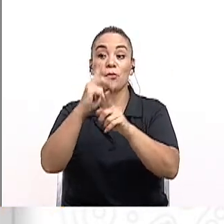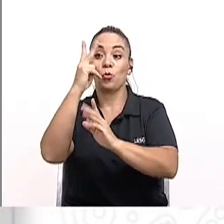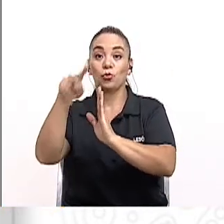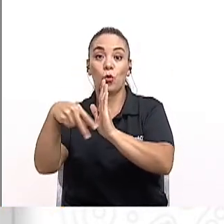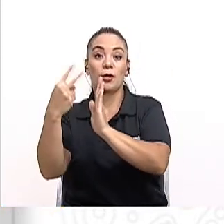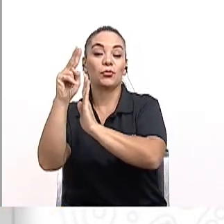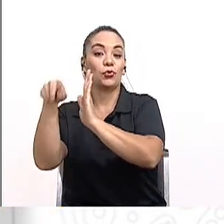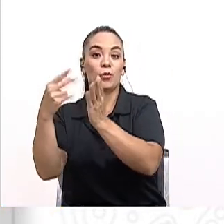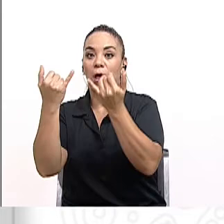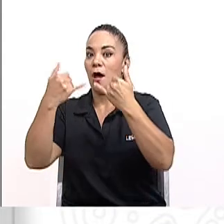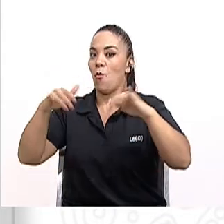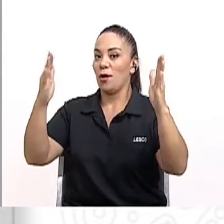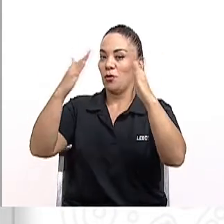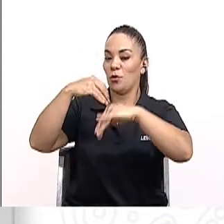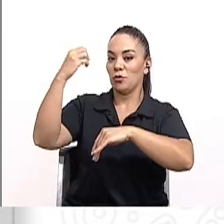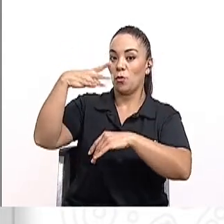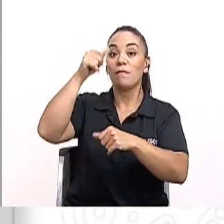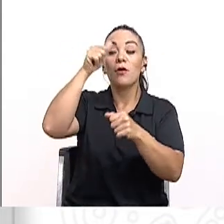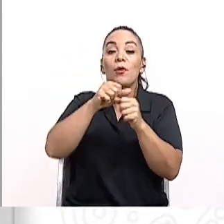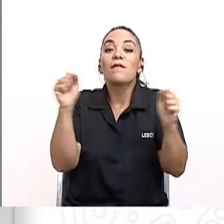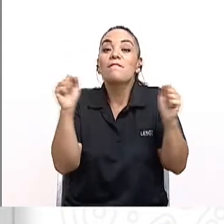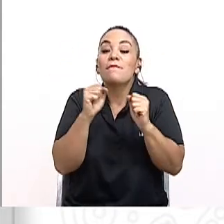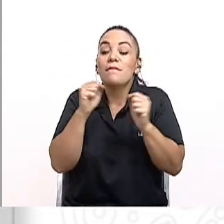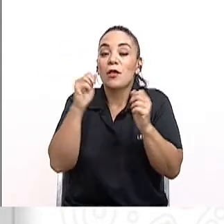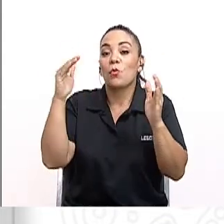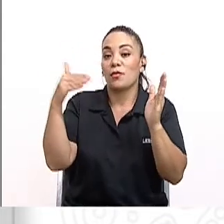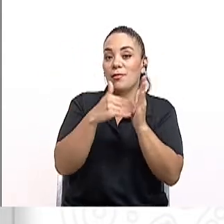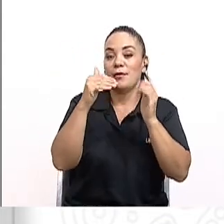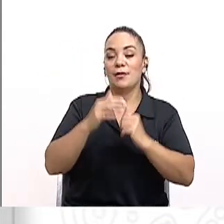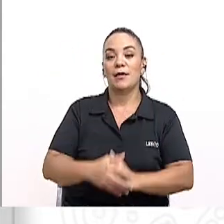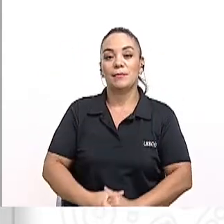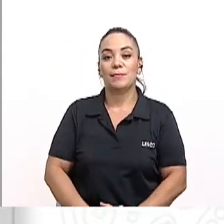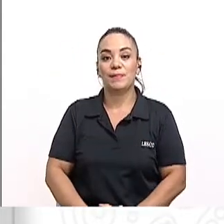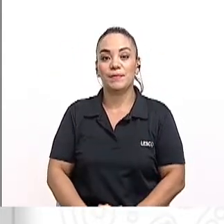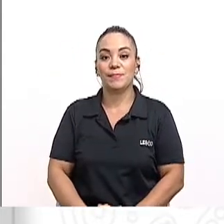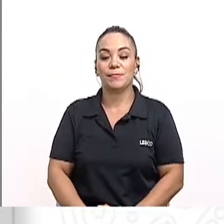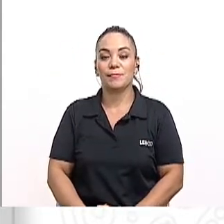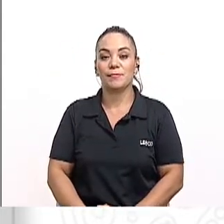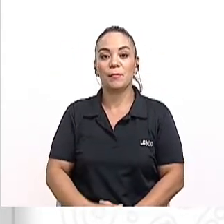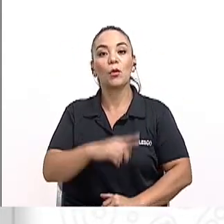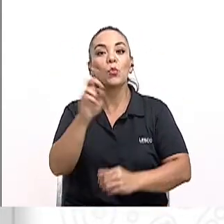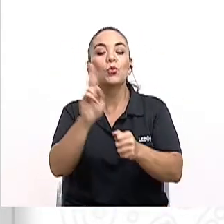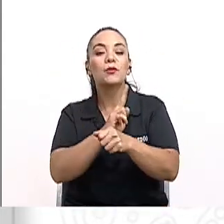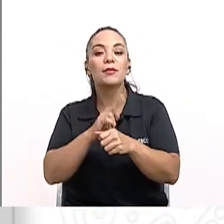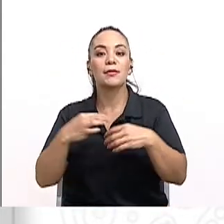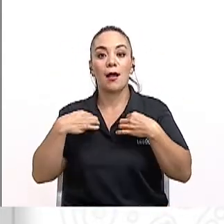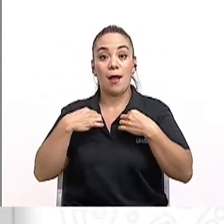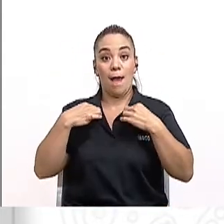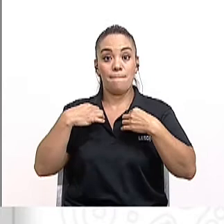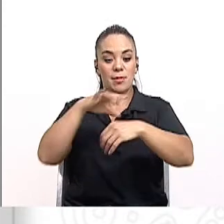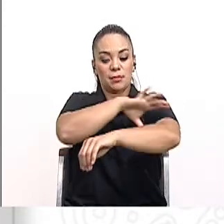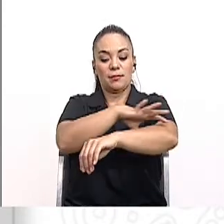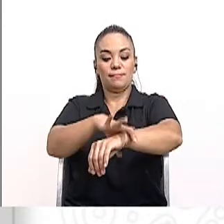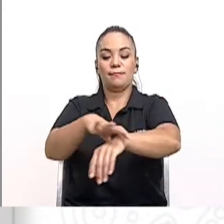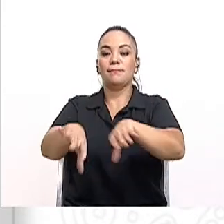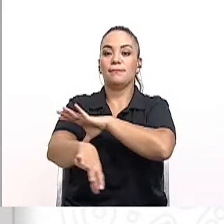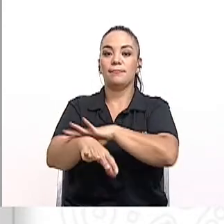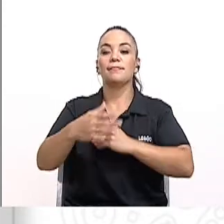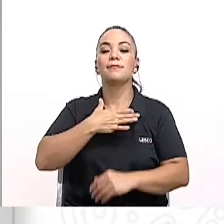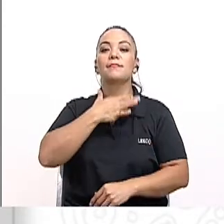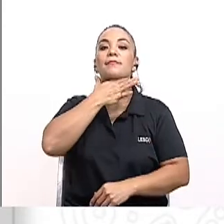sol. Recuerda que el frío también nos puede lastimar. Utiliza camisas manga larga y de cuello